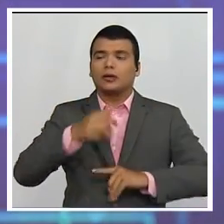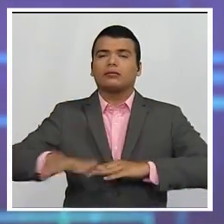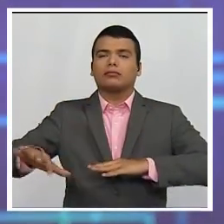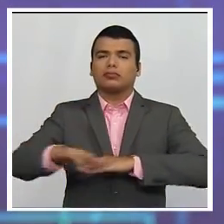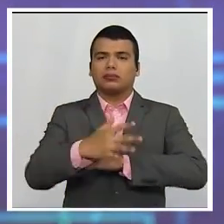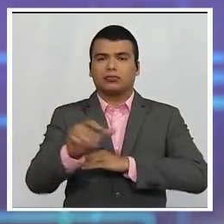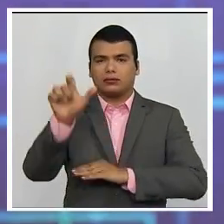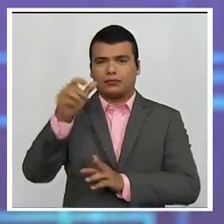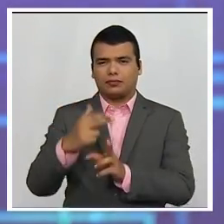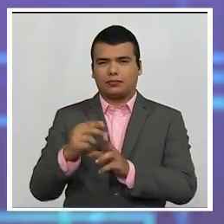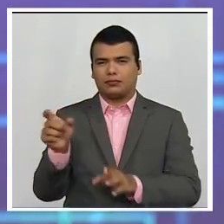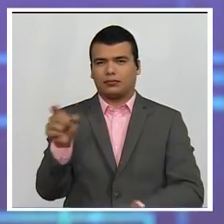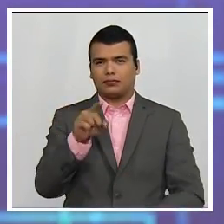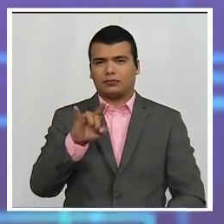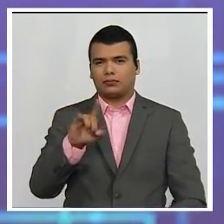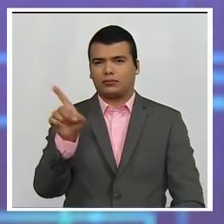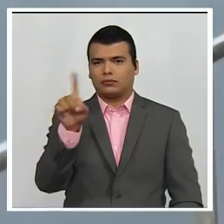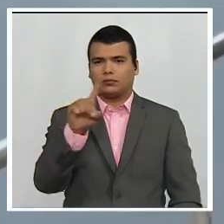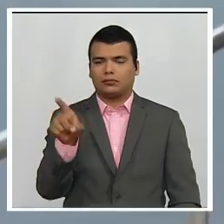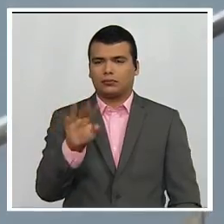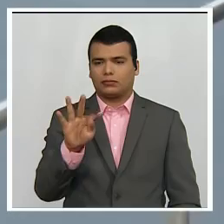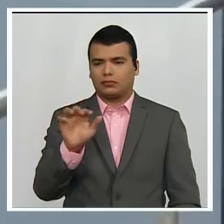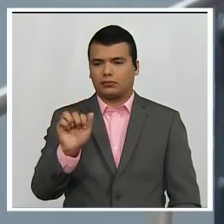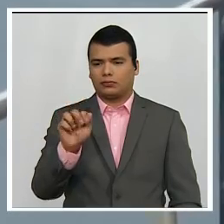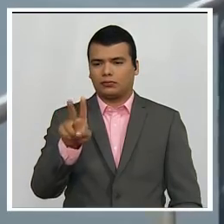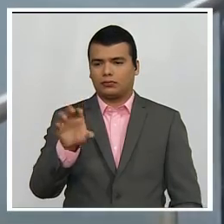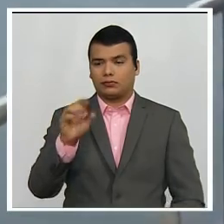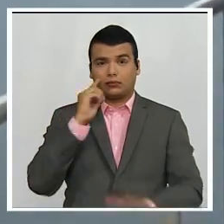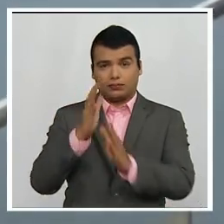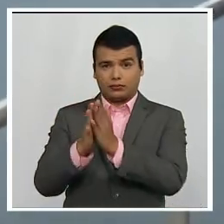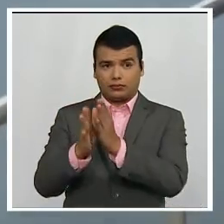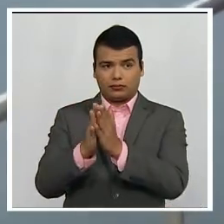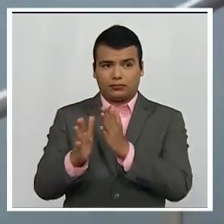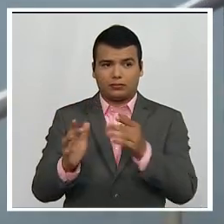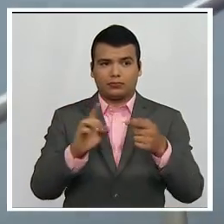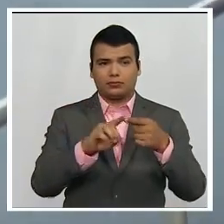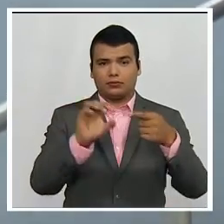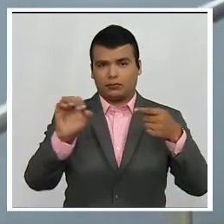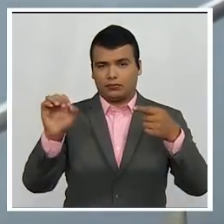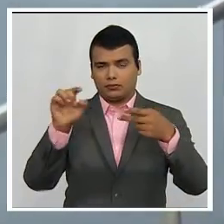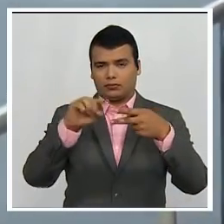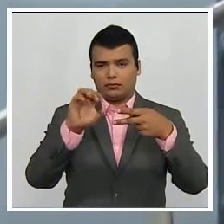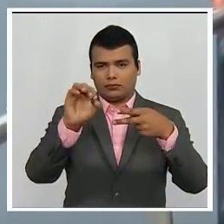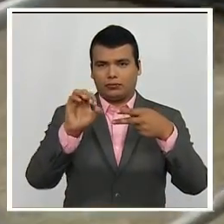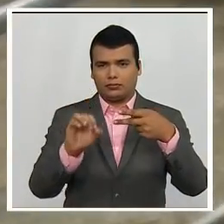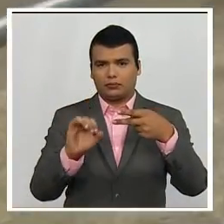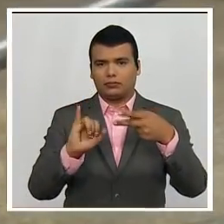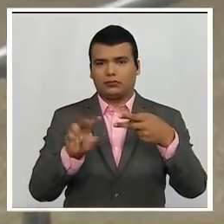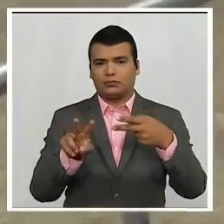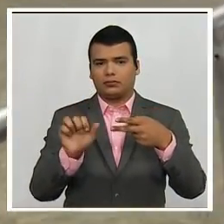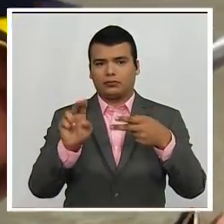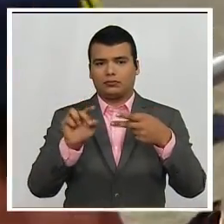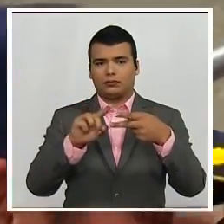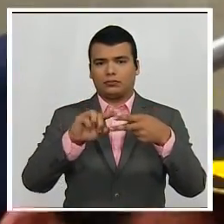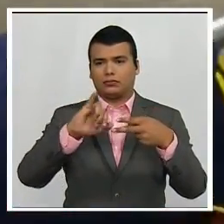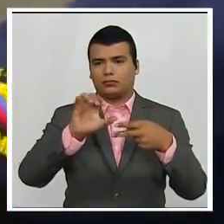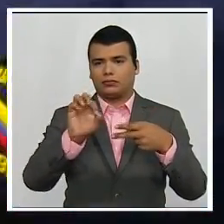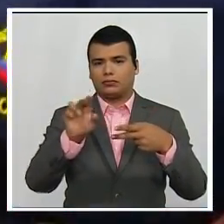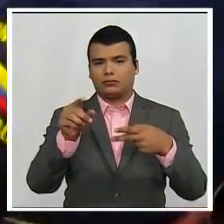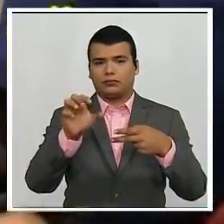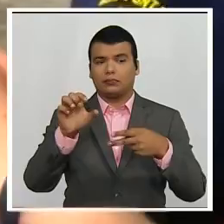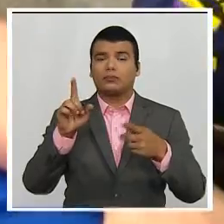informa gustavo andrés gonzález este es el momento en que los buzos jorge iván morales y hernán rodríguez se reencuentran con sus familias en buenaventura